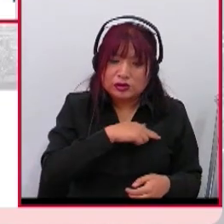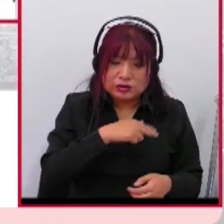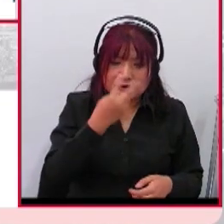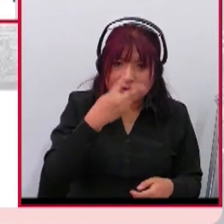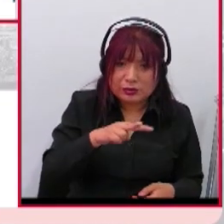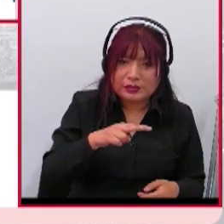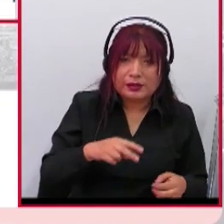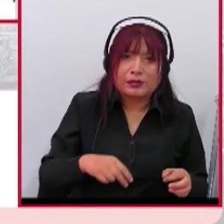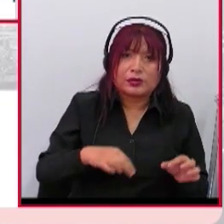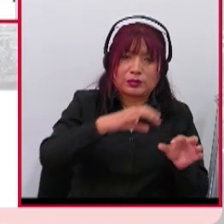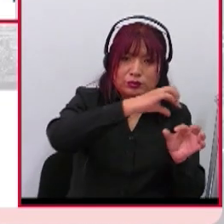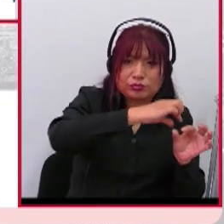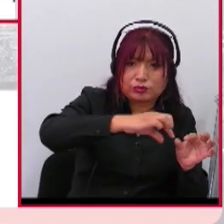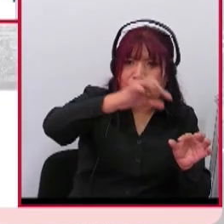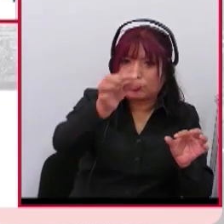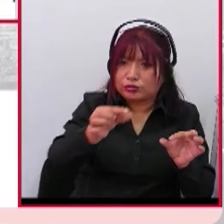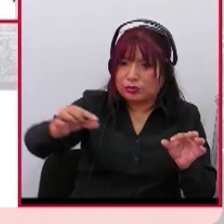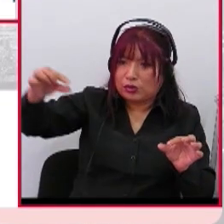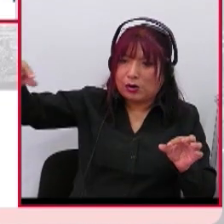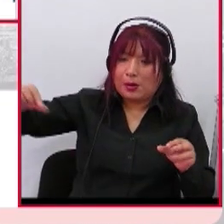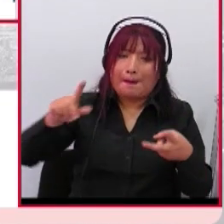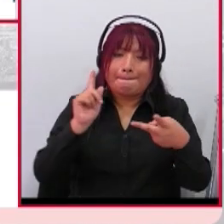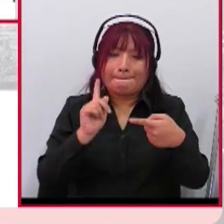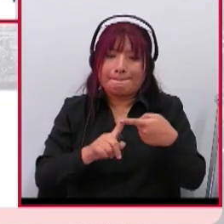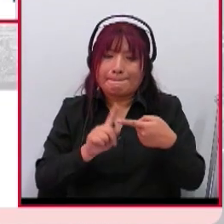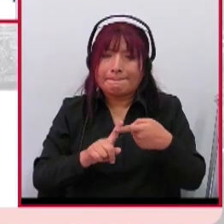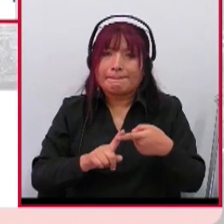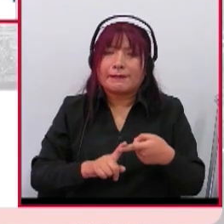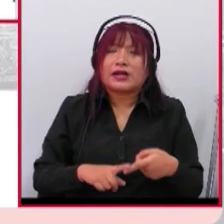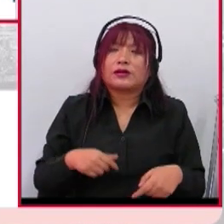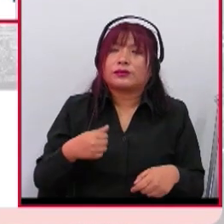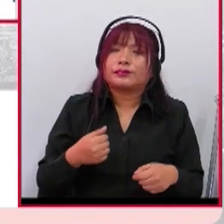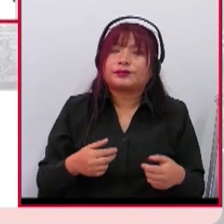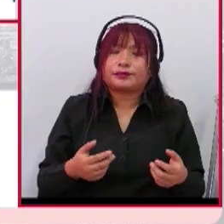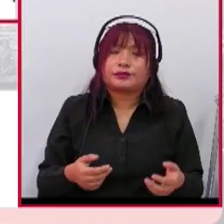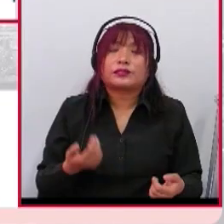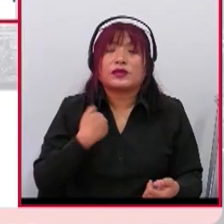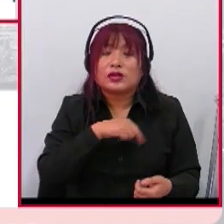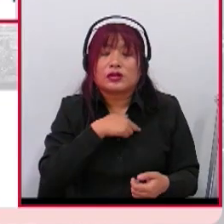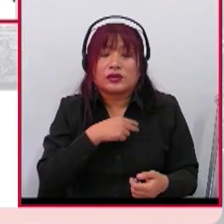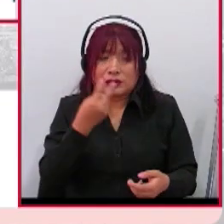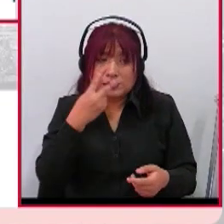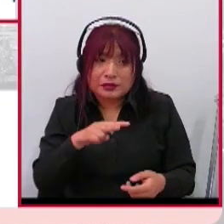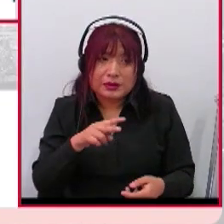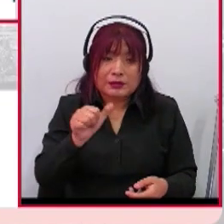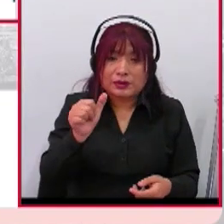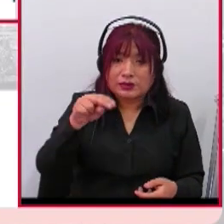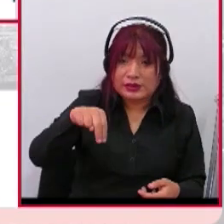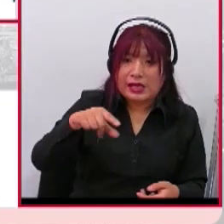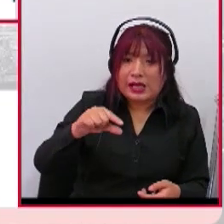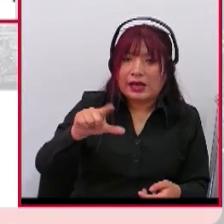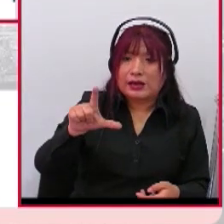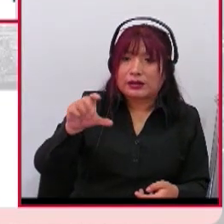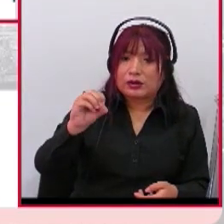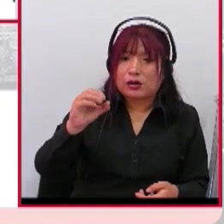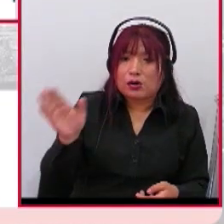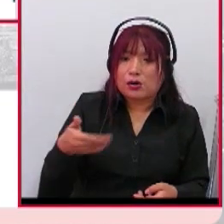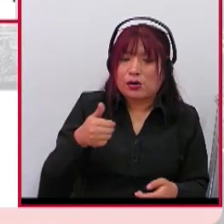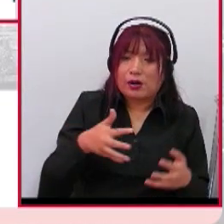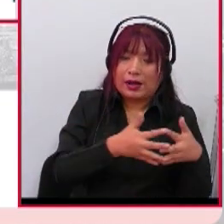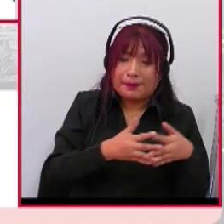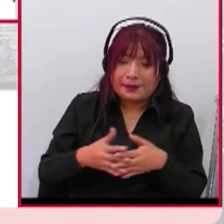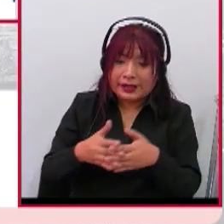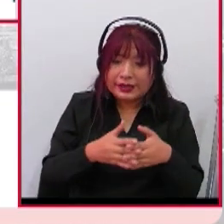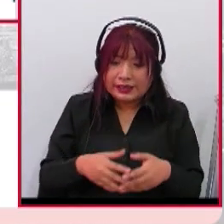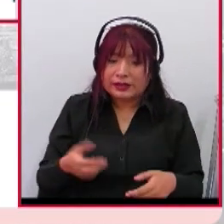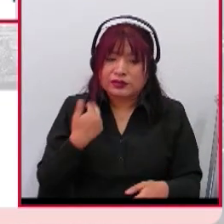¿no? Primero, la flexibilidad, ¿no? Nosotros cuando llegamos a Anglo American, la ingeniería estaba casi a un